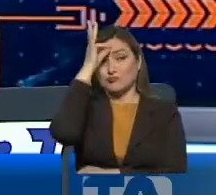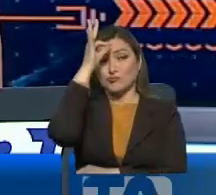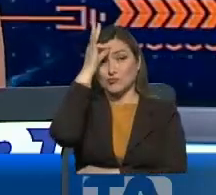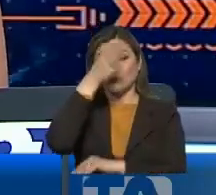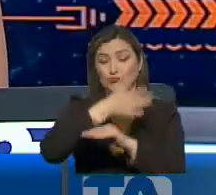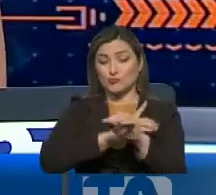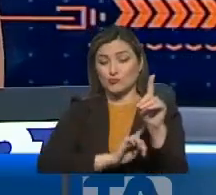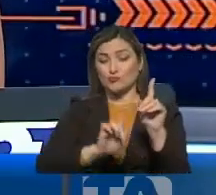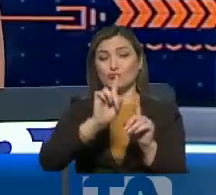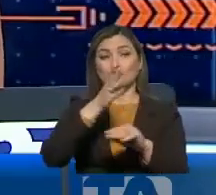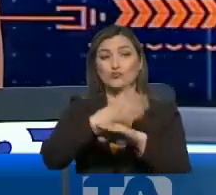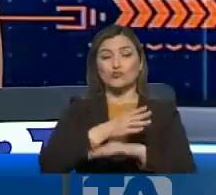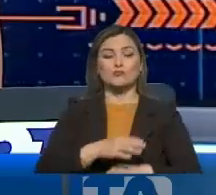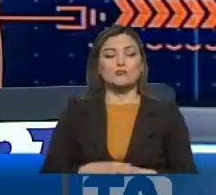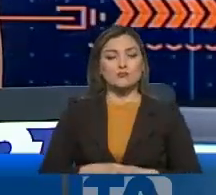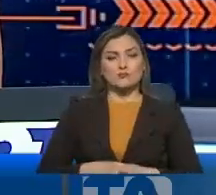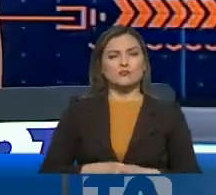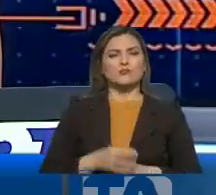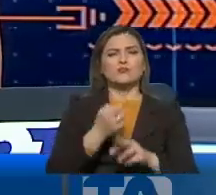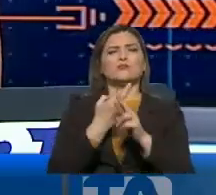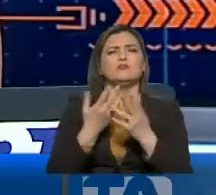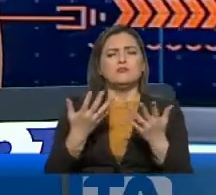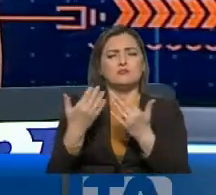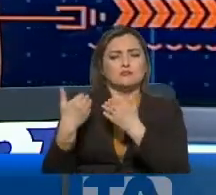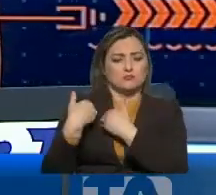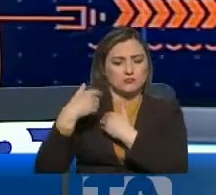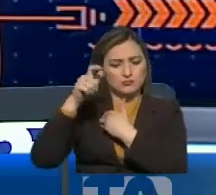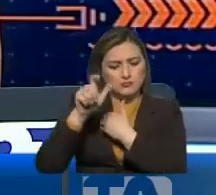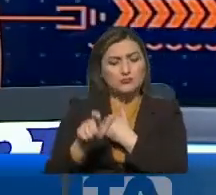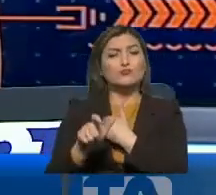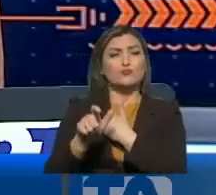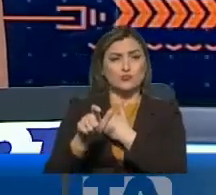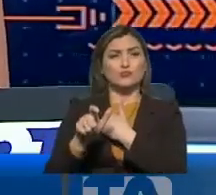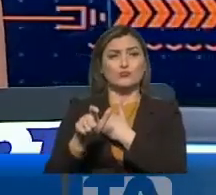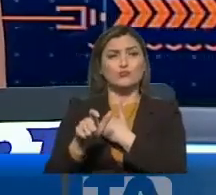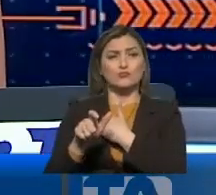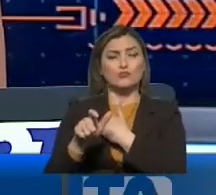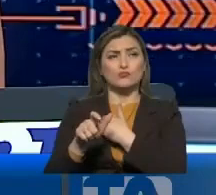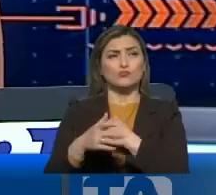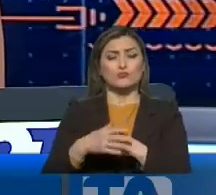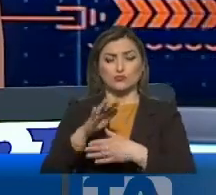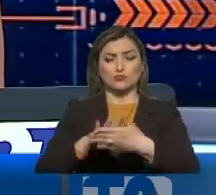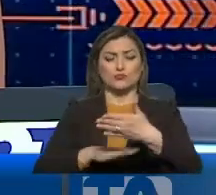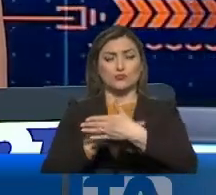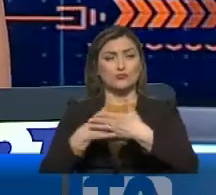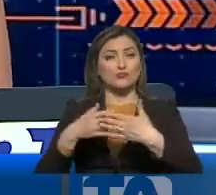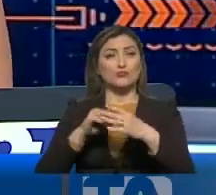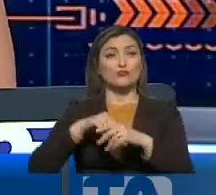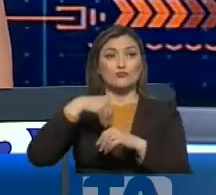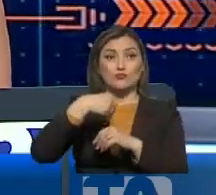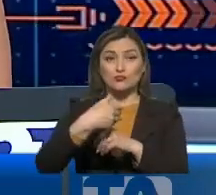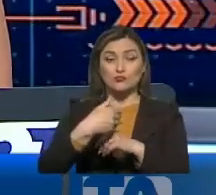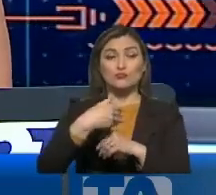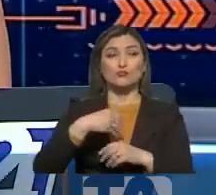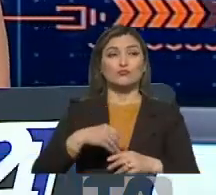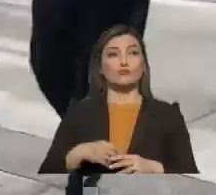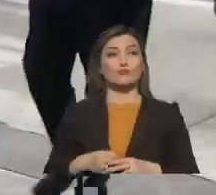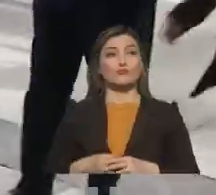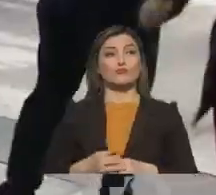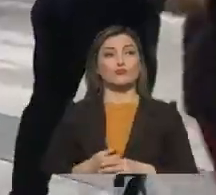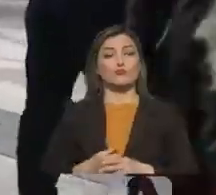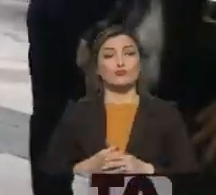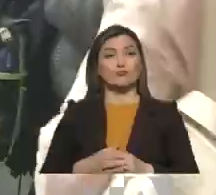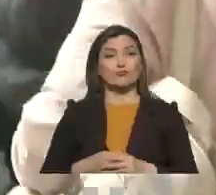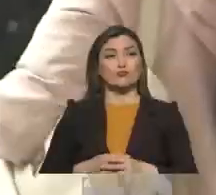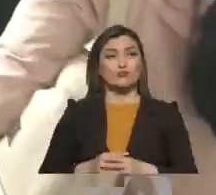estas medidas sólo darán resultados con la responsabilidad ciudadana fuera de los horarios de restricción esta